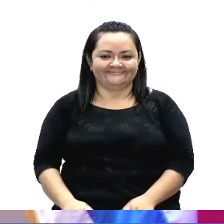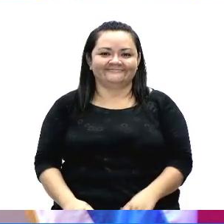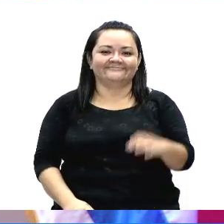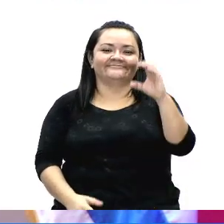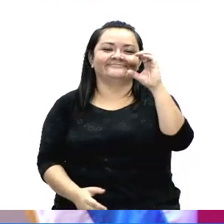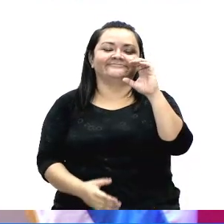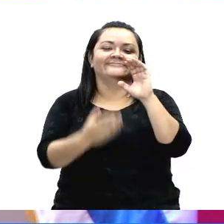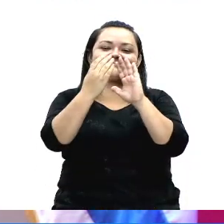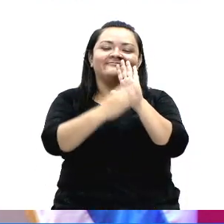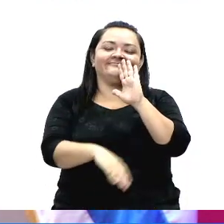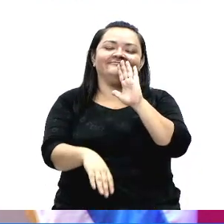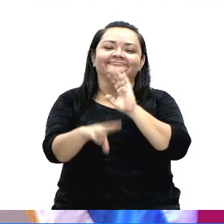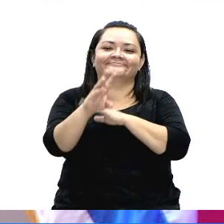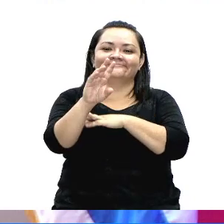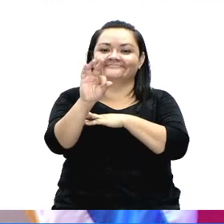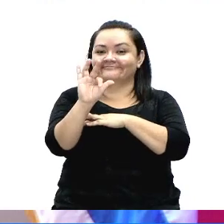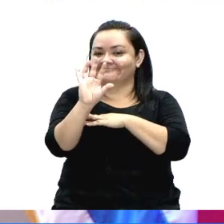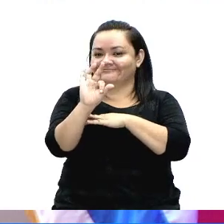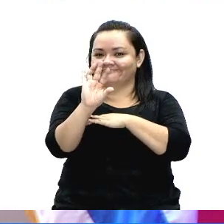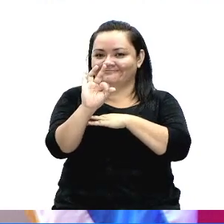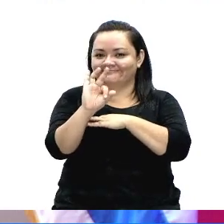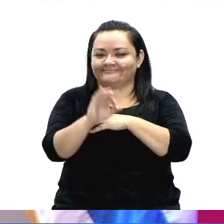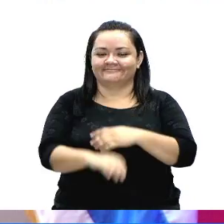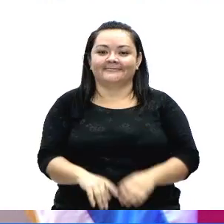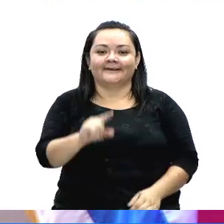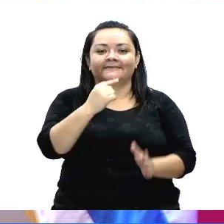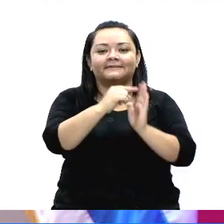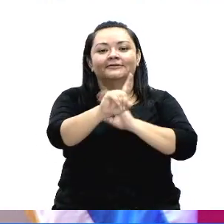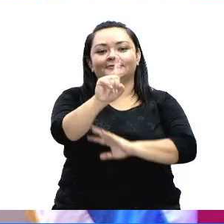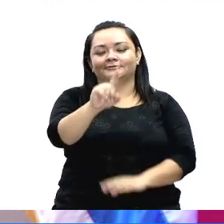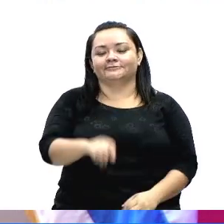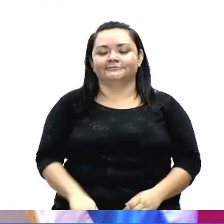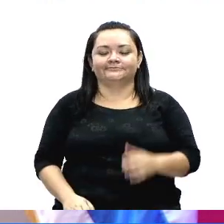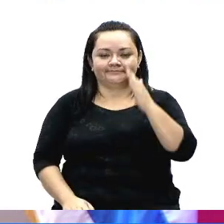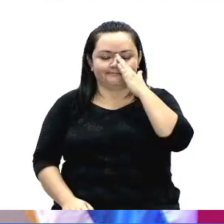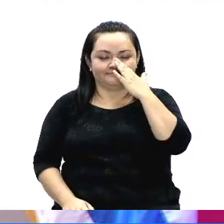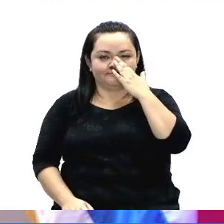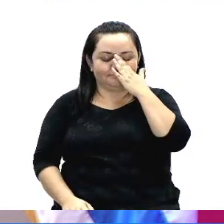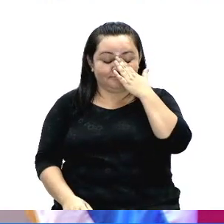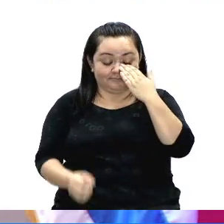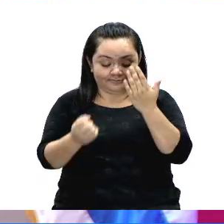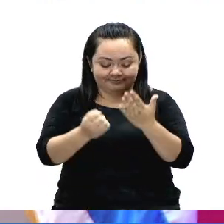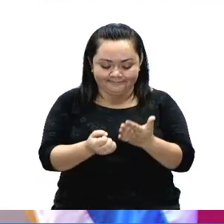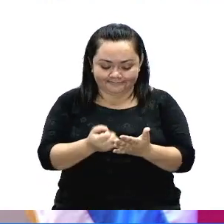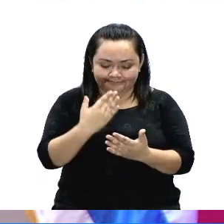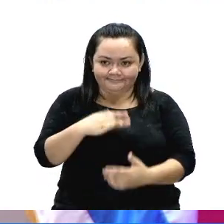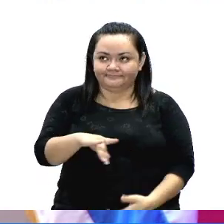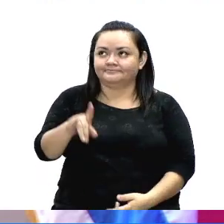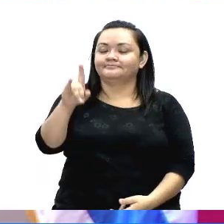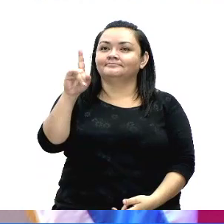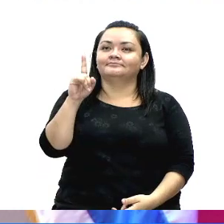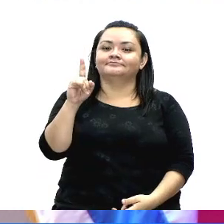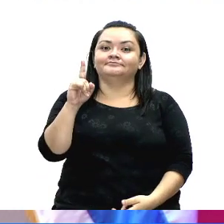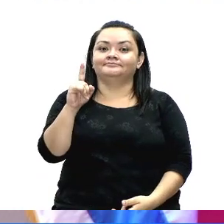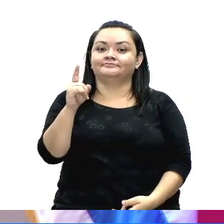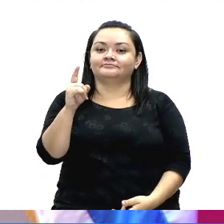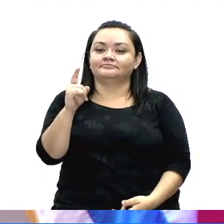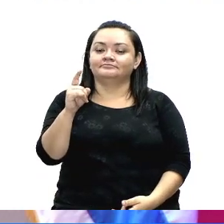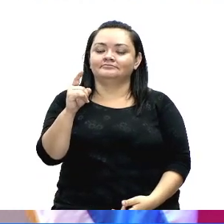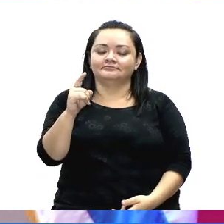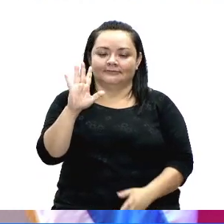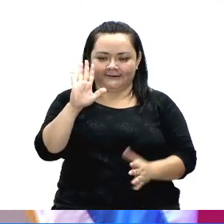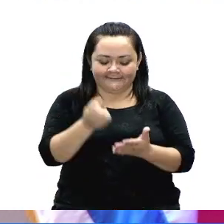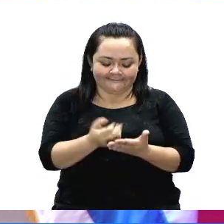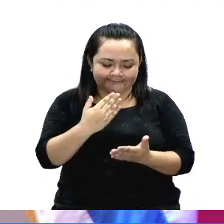capítulo 19 versículos del 1 al 6 y dice la palabra de dios en el nombre del padre del hijo y del espíritu santo en el mes